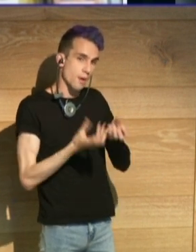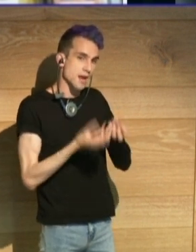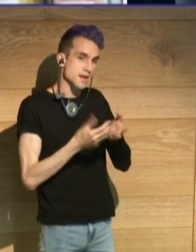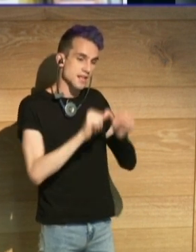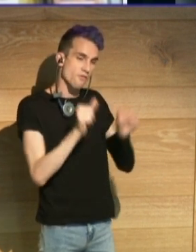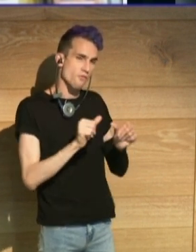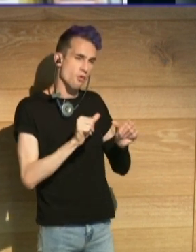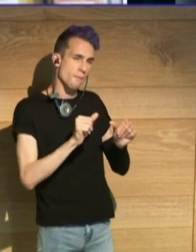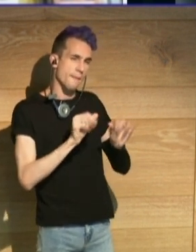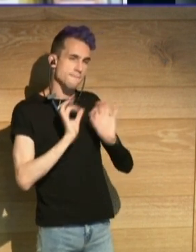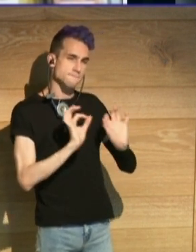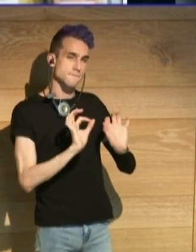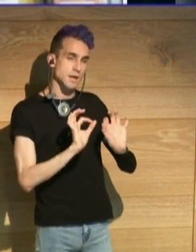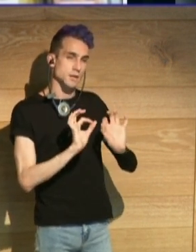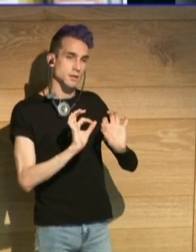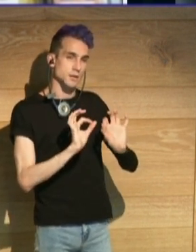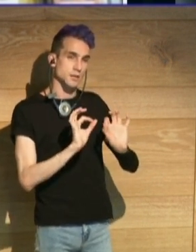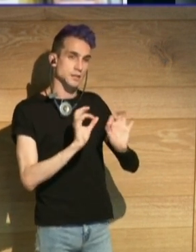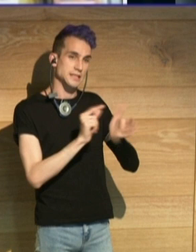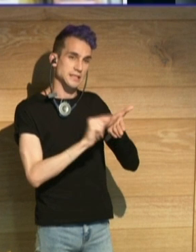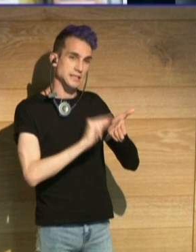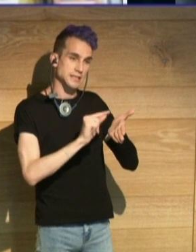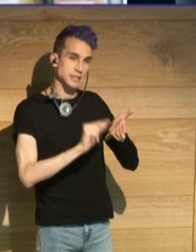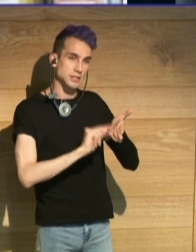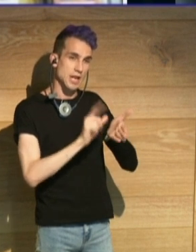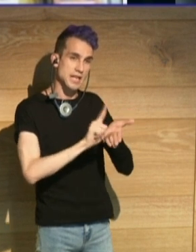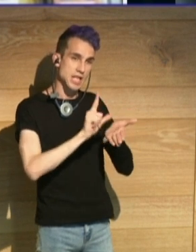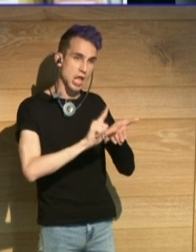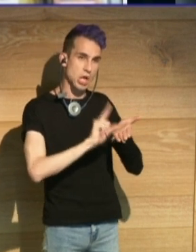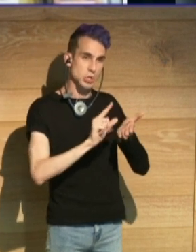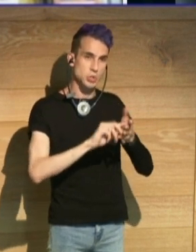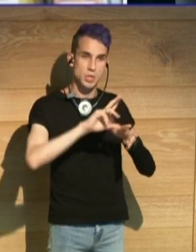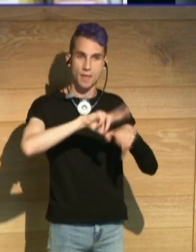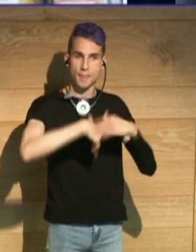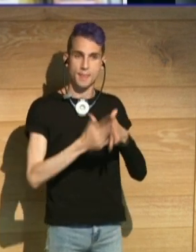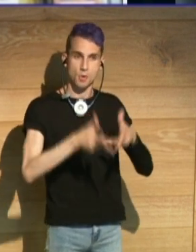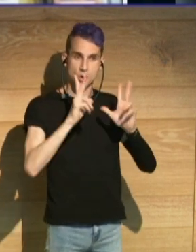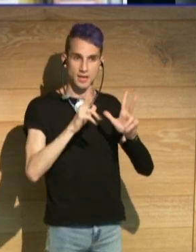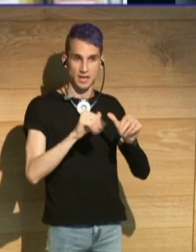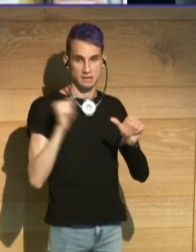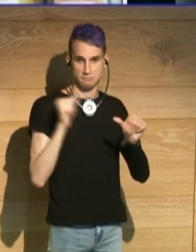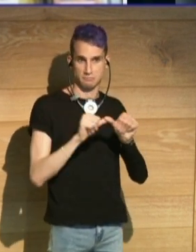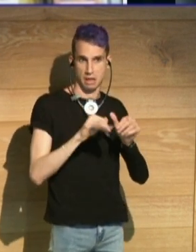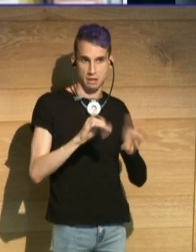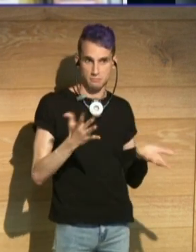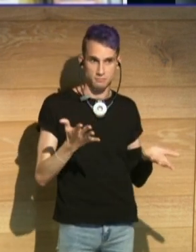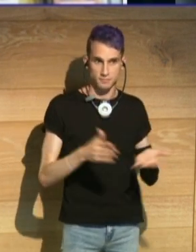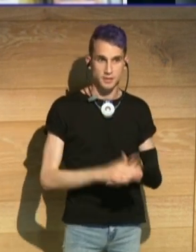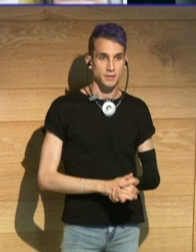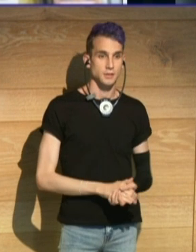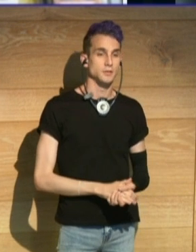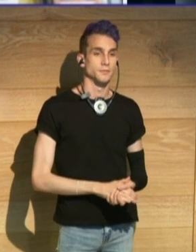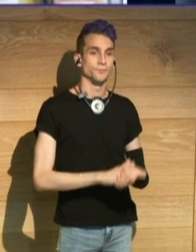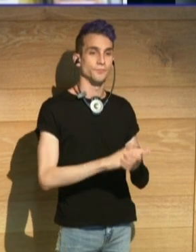manera de escritura y de literatura más democrática que exista. La novela no